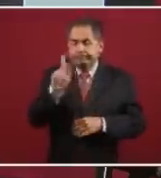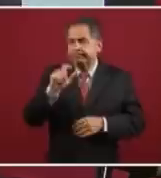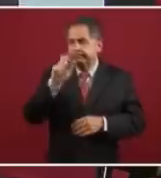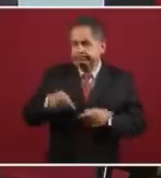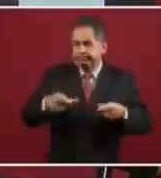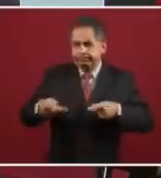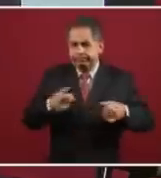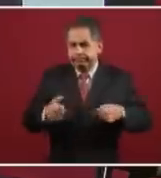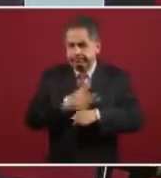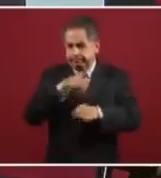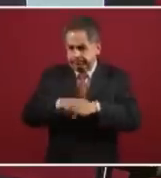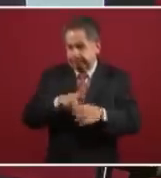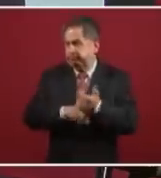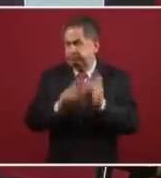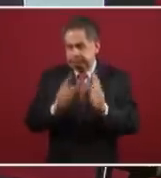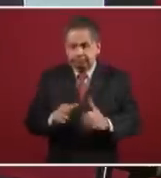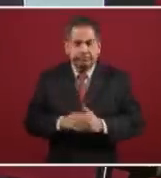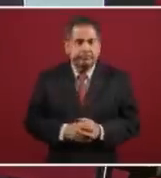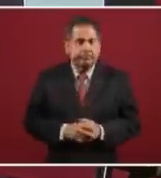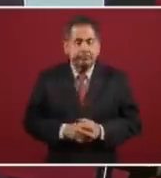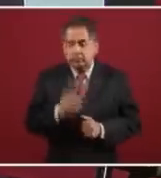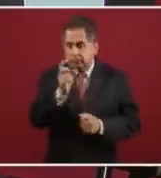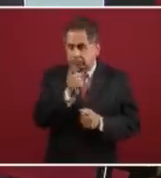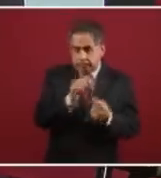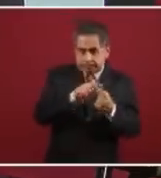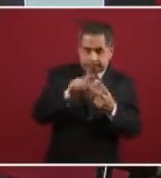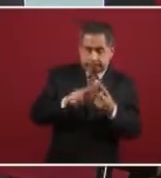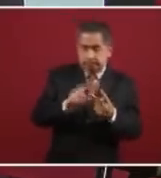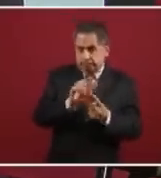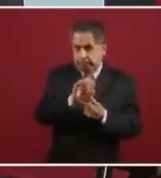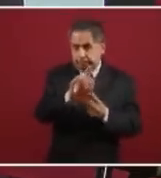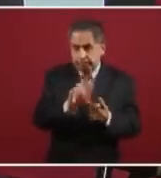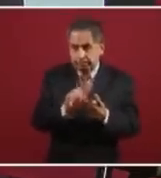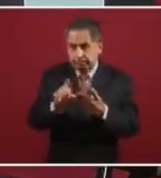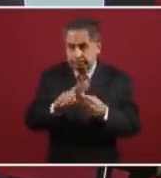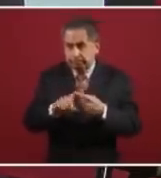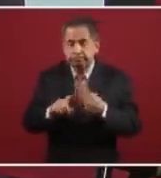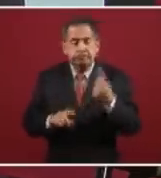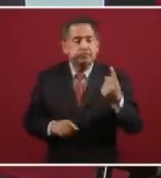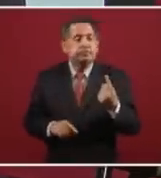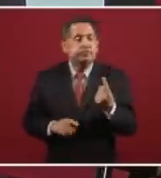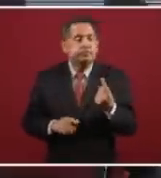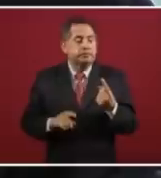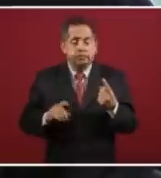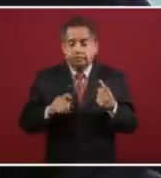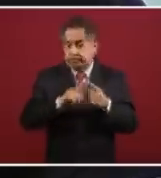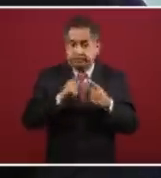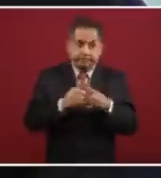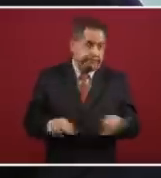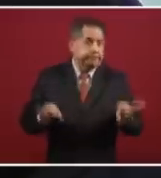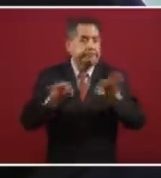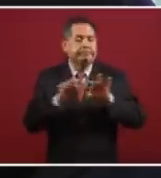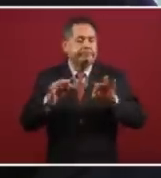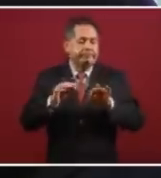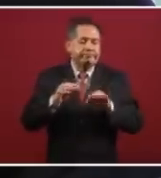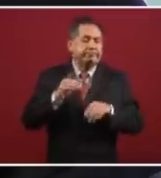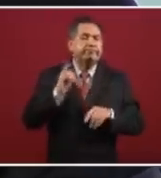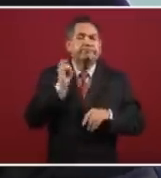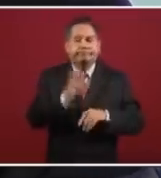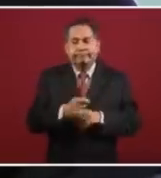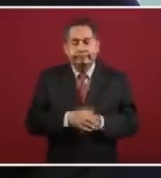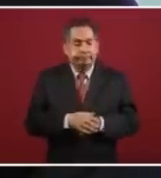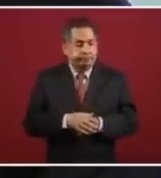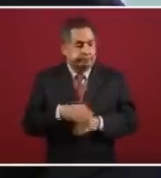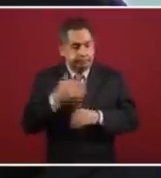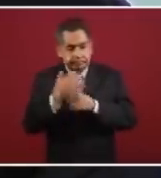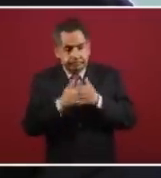seguridad. Lo es ya. Dos datos. Una modificación de fondo. Vamos a enfrentar la